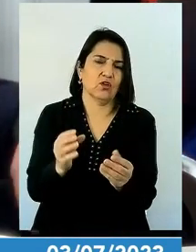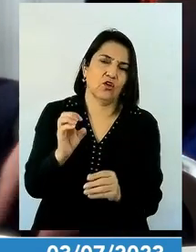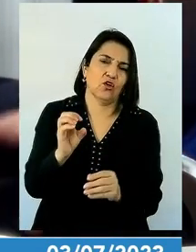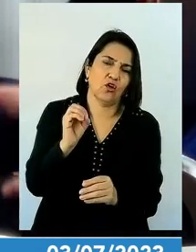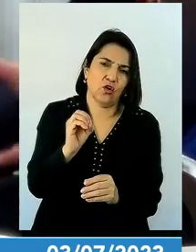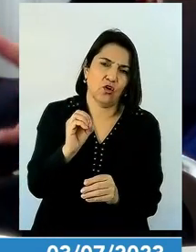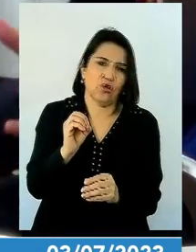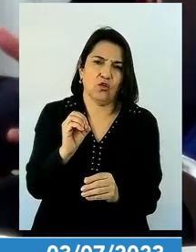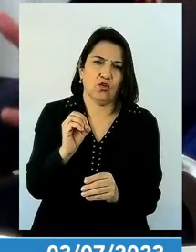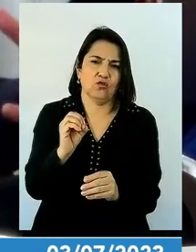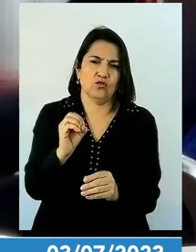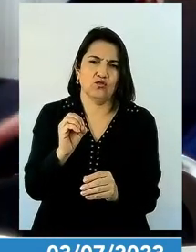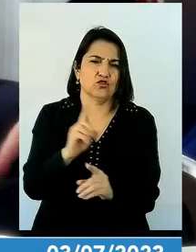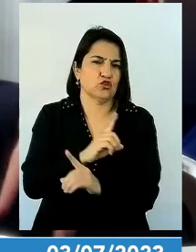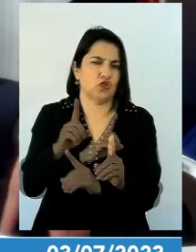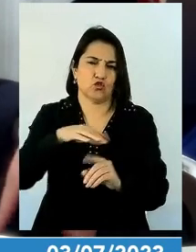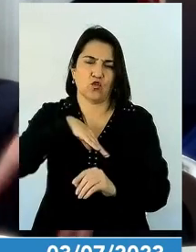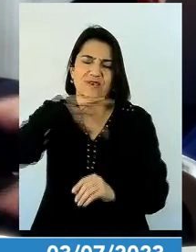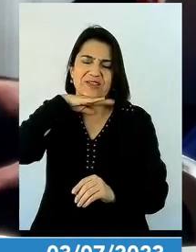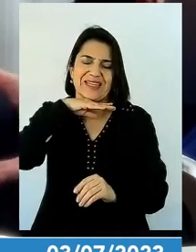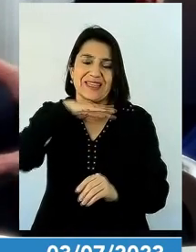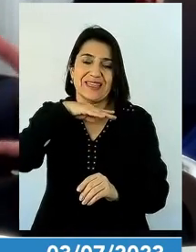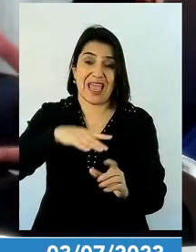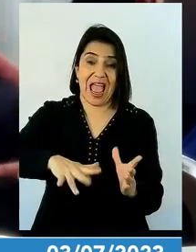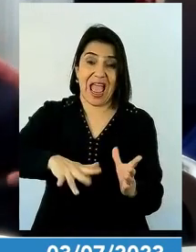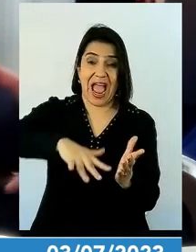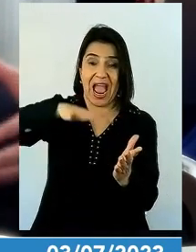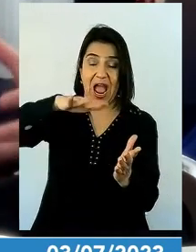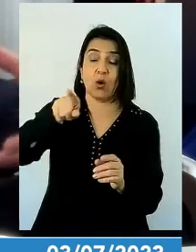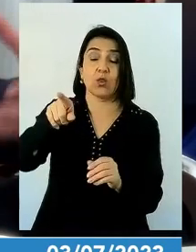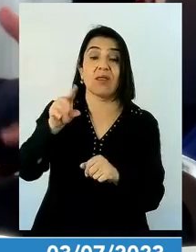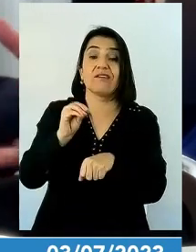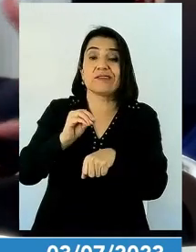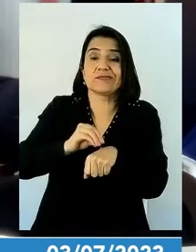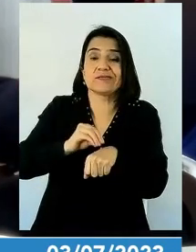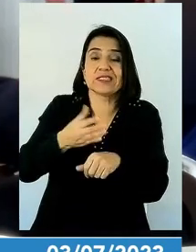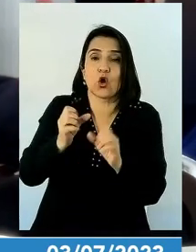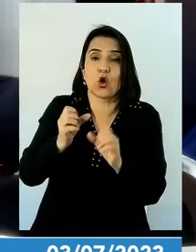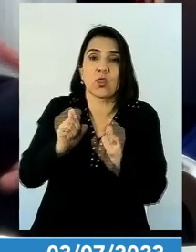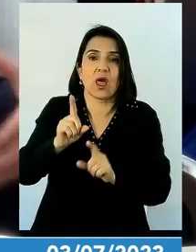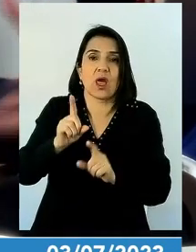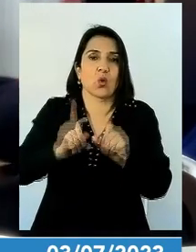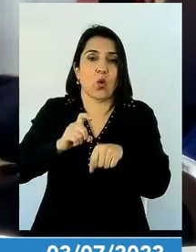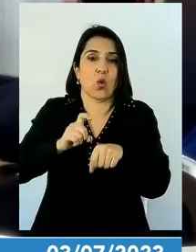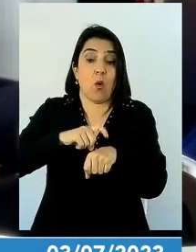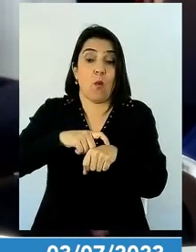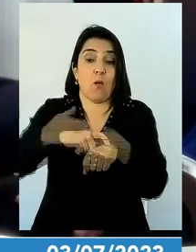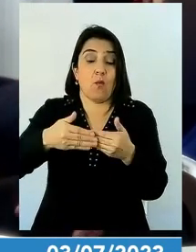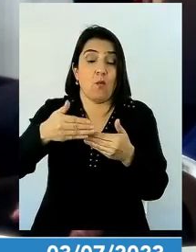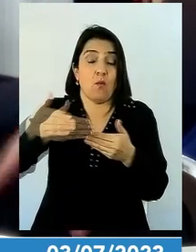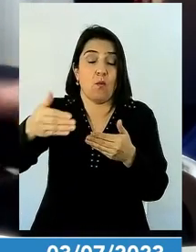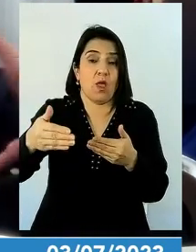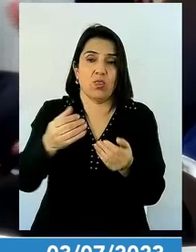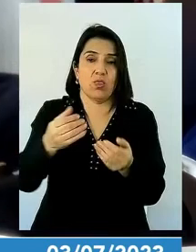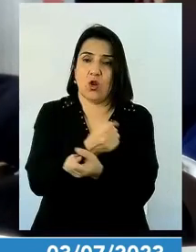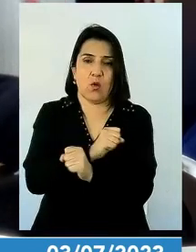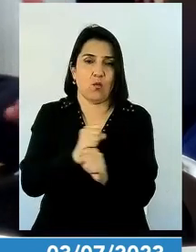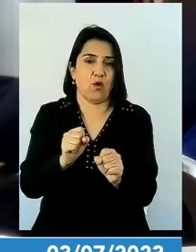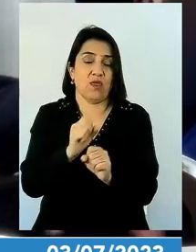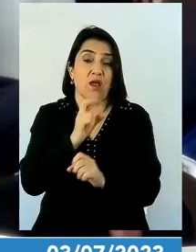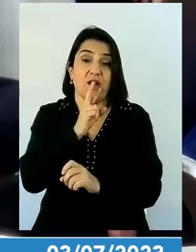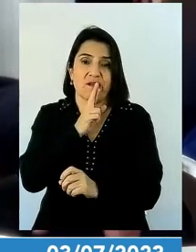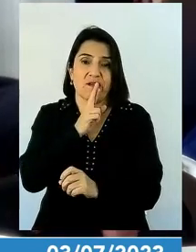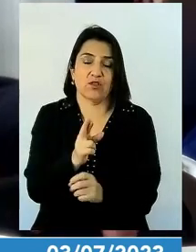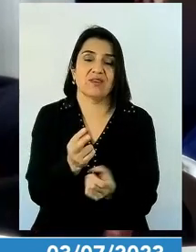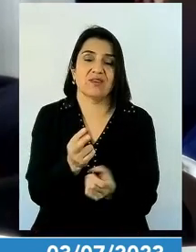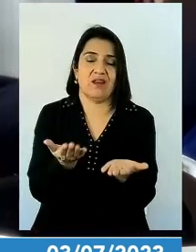insuficientes, que incluso usted hace la advertencia que podría llegar un minuto que ni siquiera podrían atender la necesidad de las